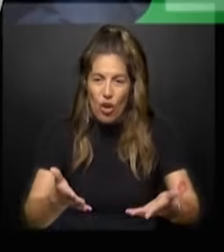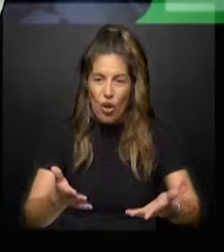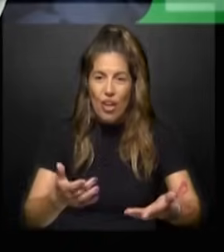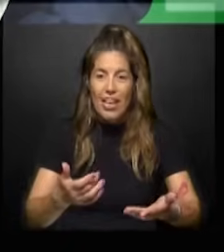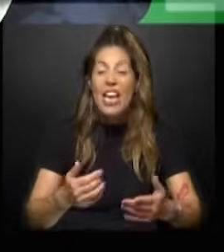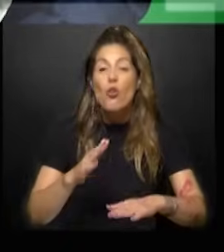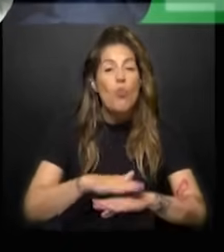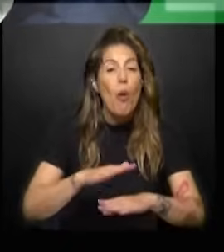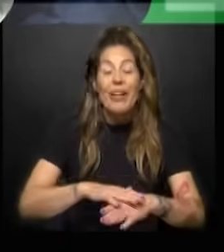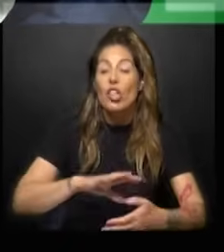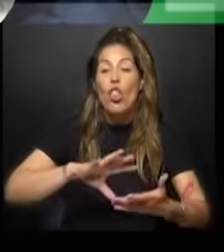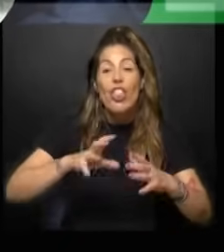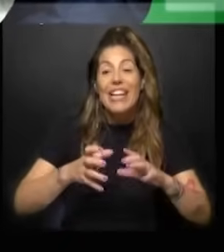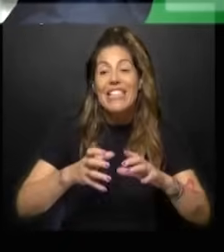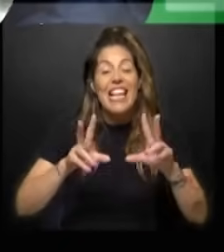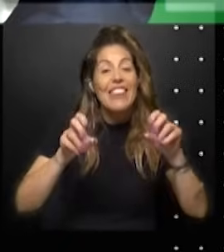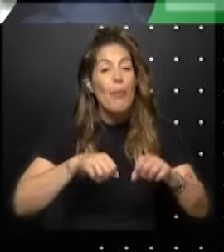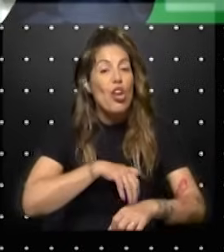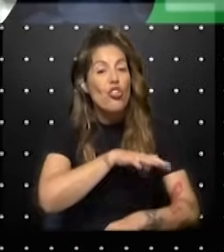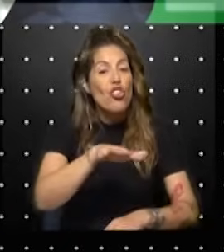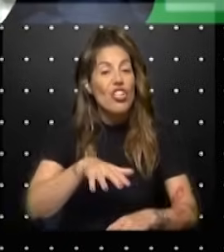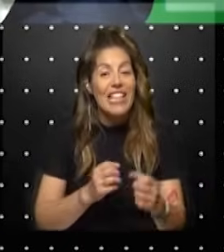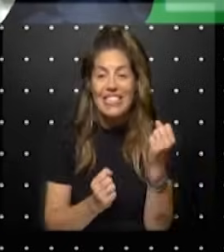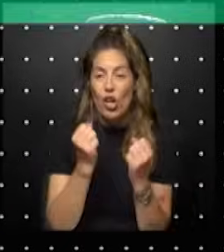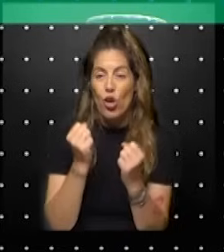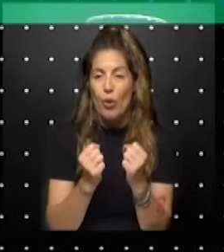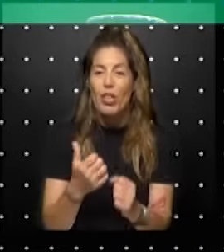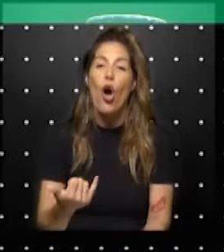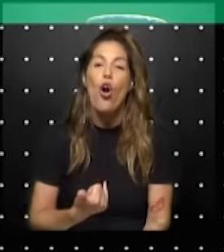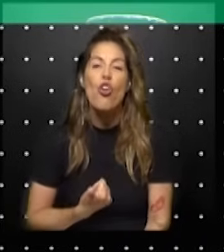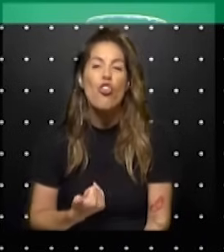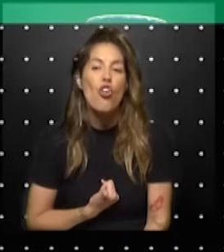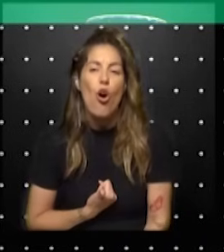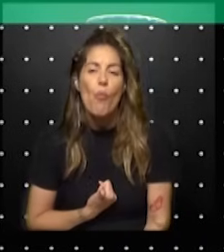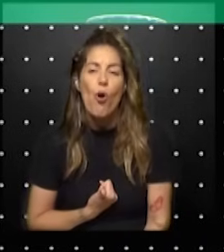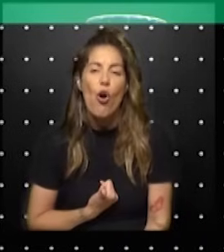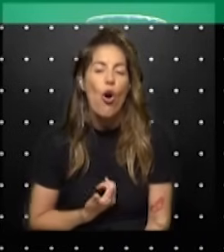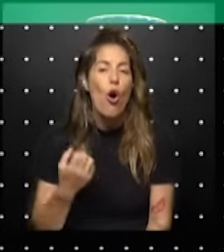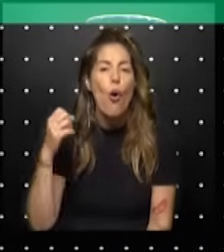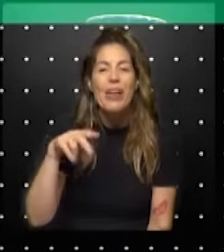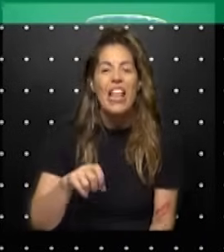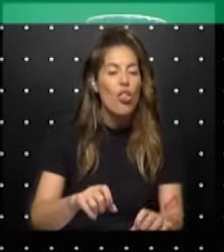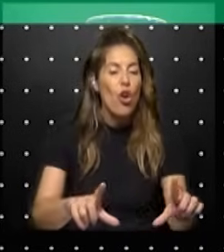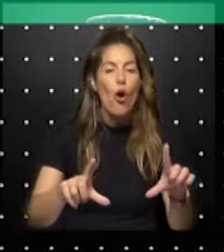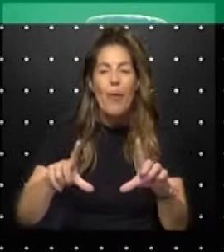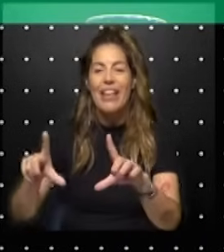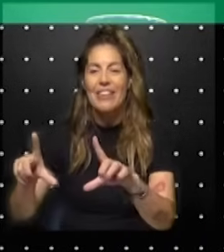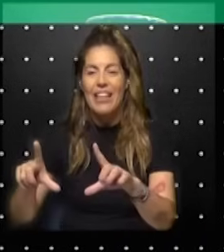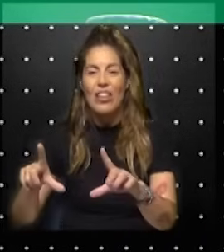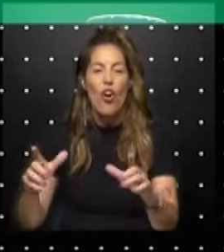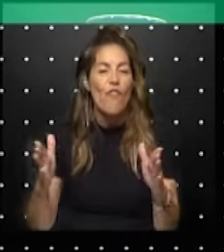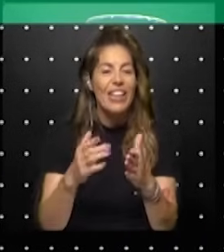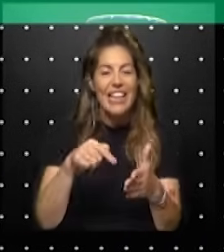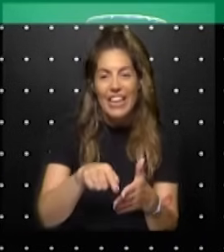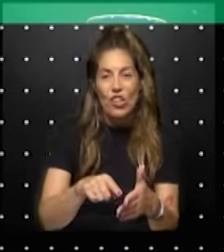y en un momento de crisis en términos sociales y económicos. ¿Cómo se están posicionando los candidatos frente a esta agenda? Tú decías recién,